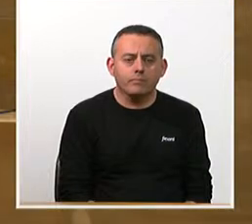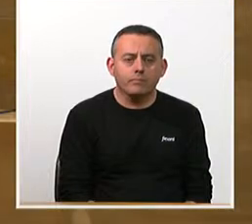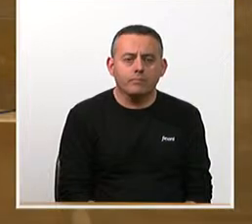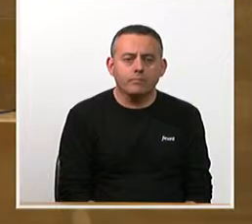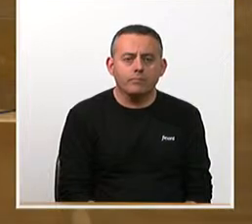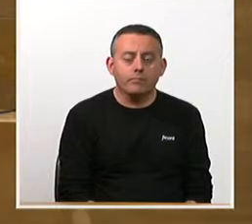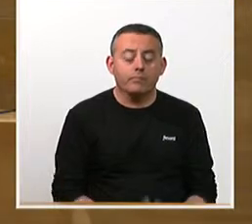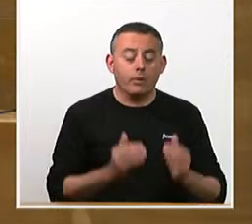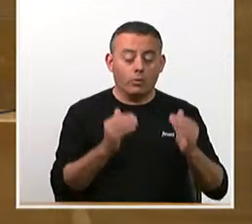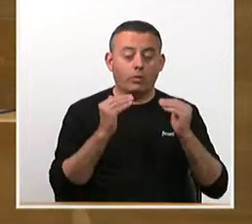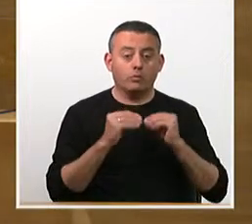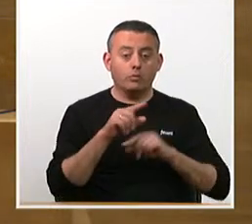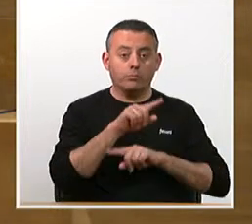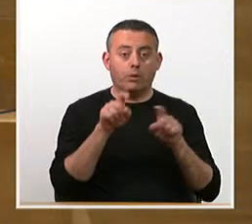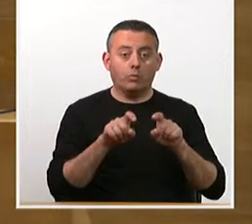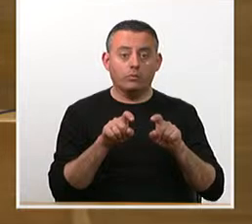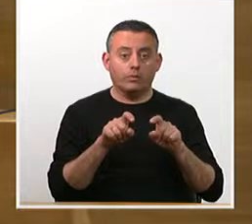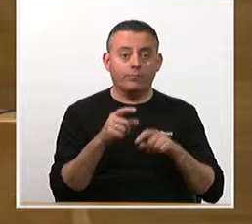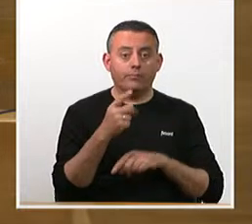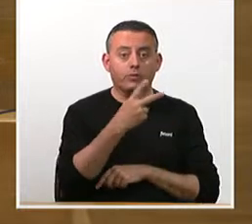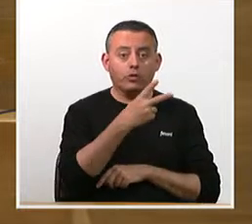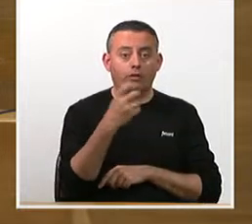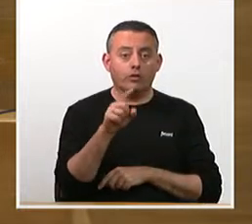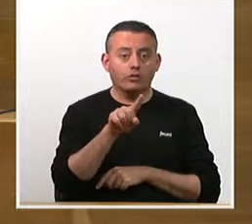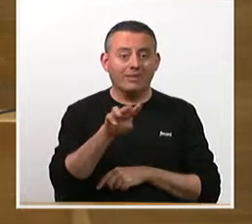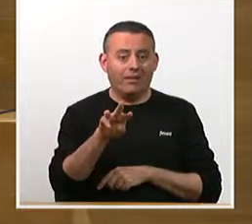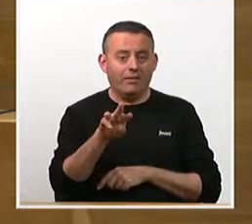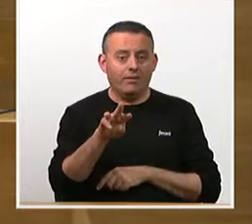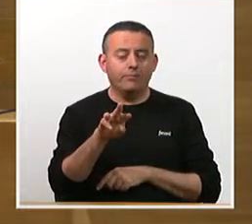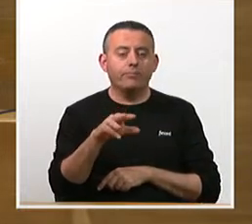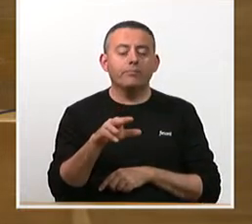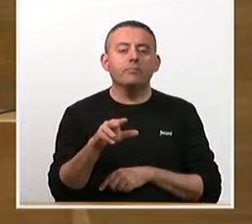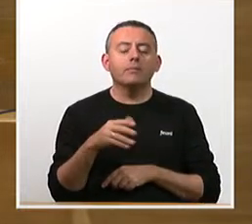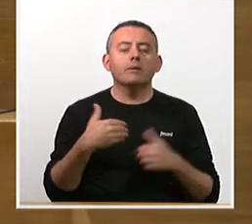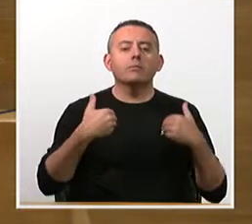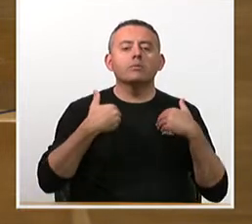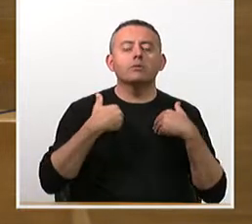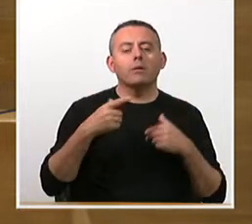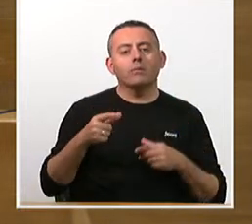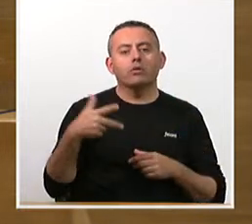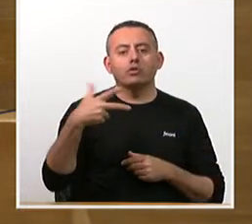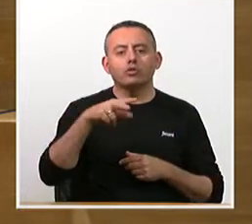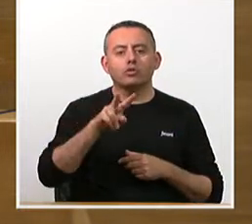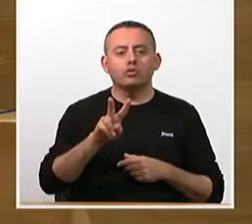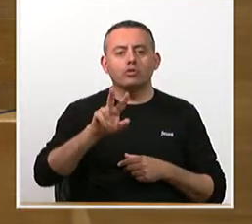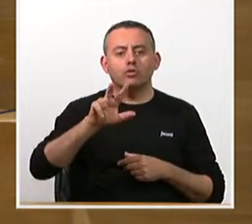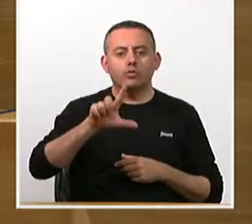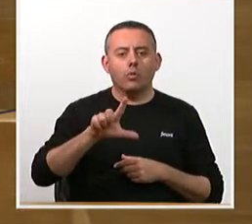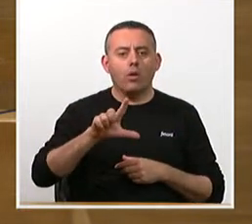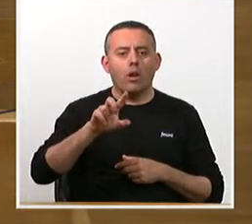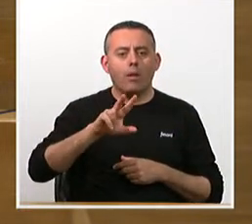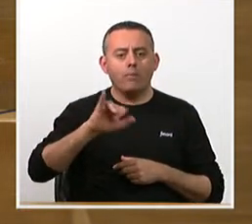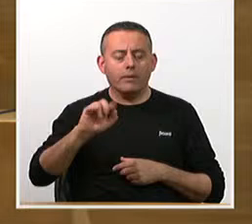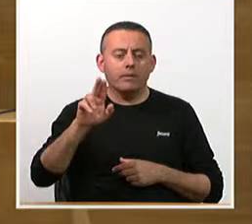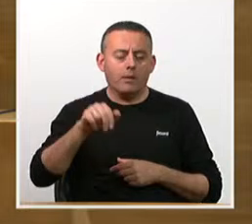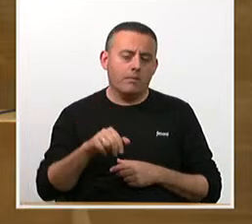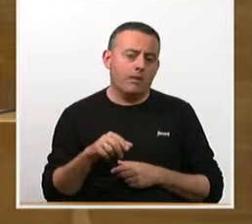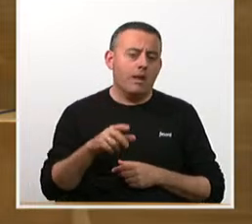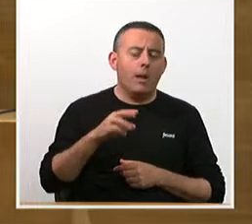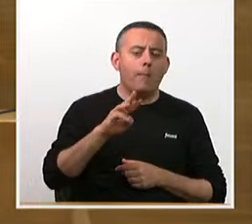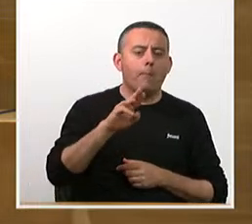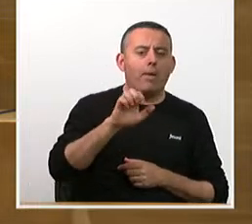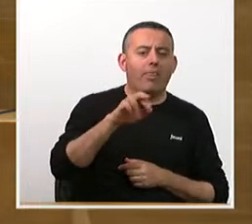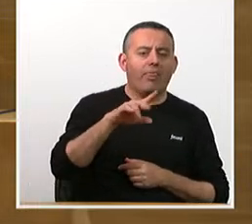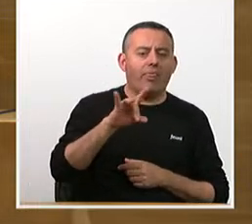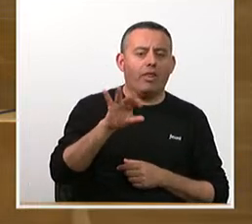pasamos a la pregunta 213 formulada por el diputado Francisco chulvi y Pedro Ruiz Castel del grupo parlamentario